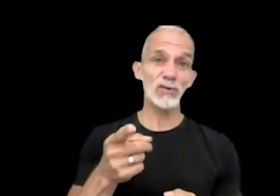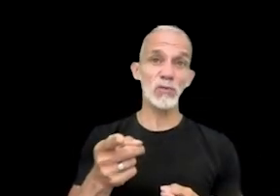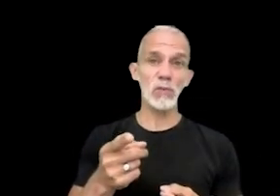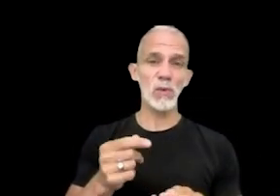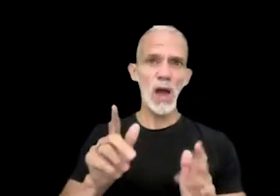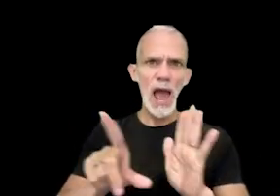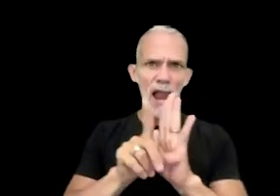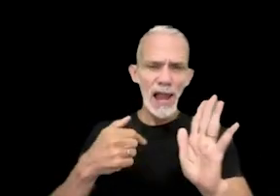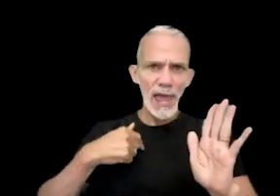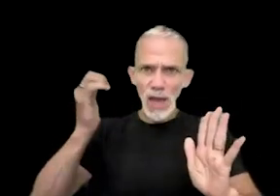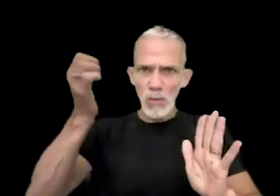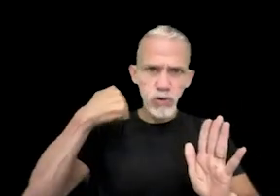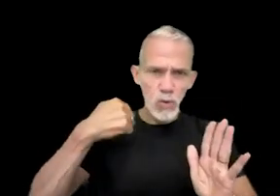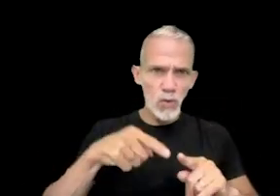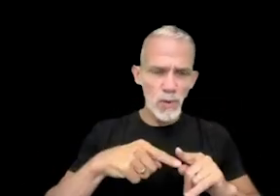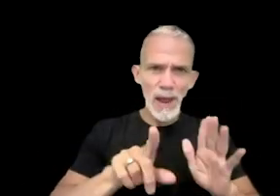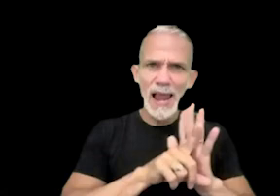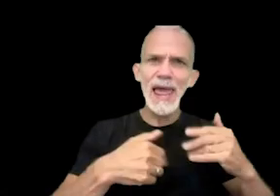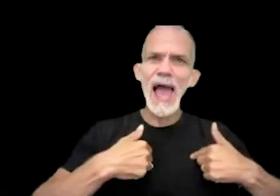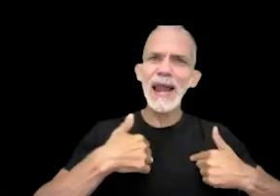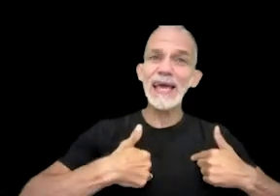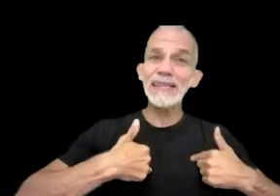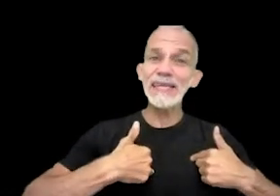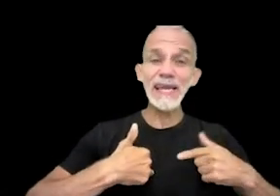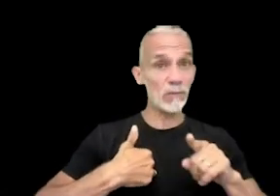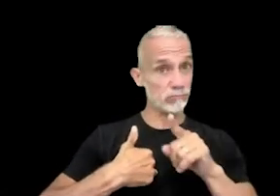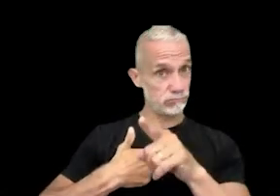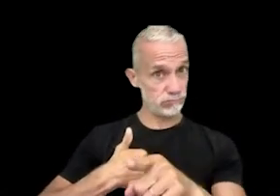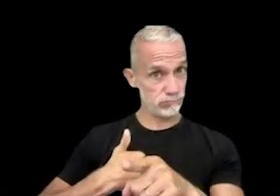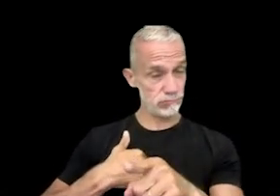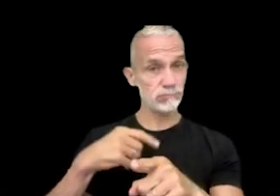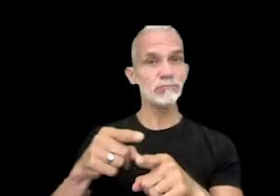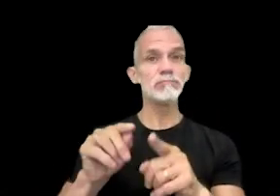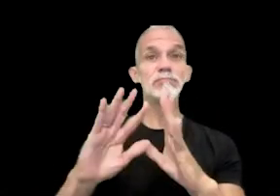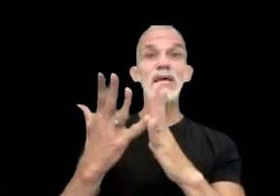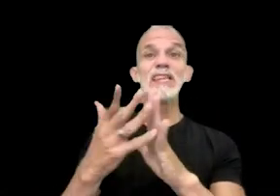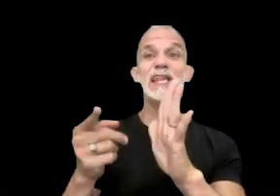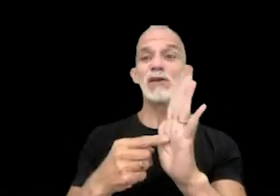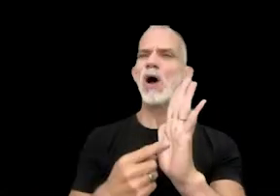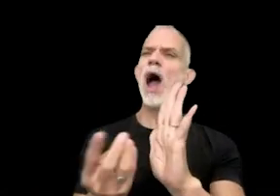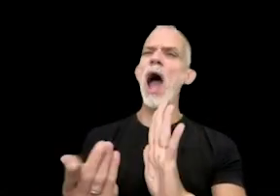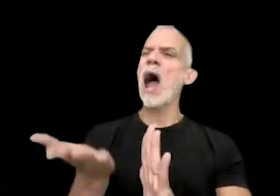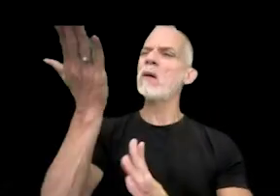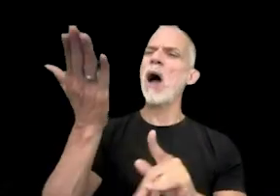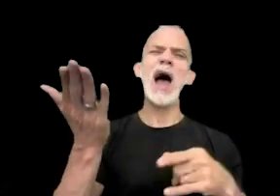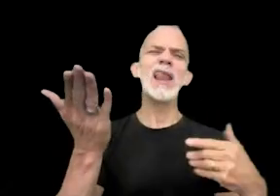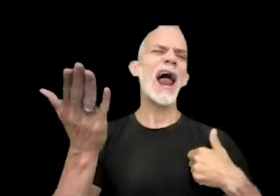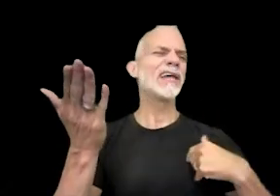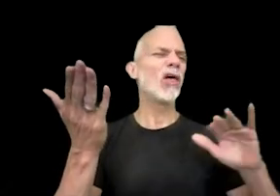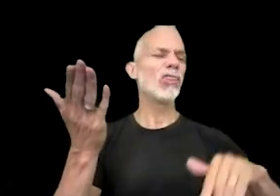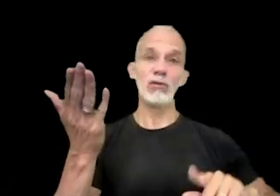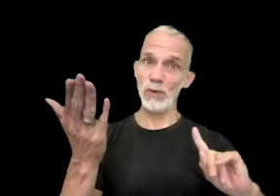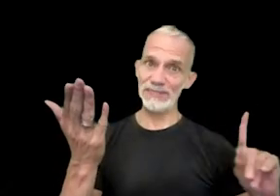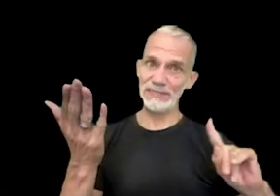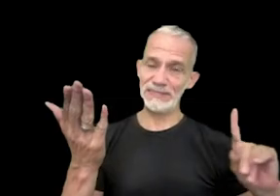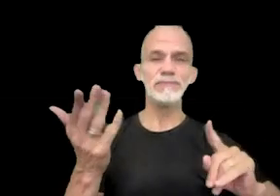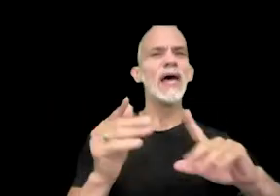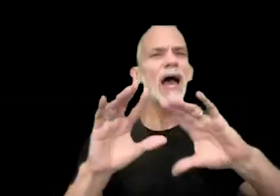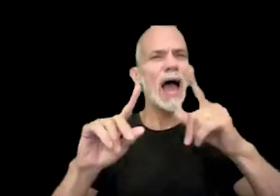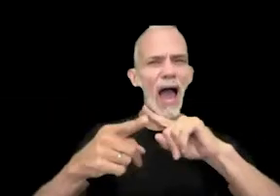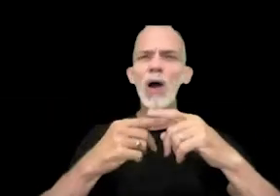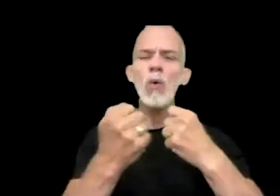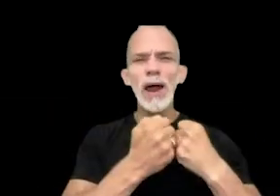mi ley interna, te pido que recuerdes que los tratados internacionales, si bien tienen